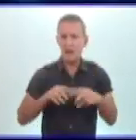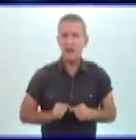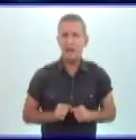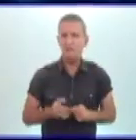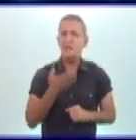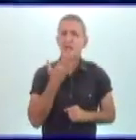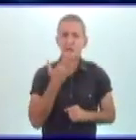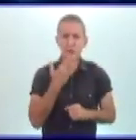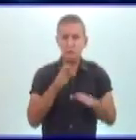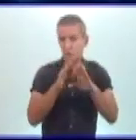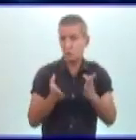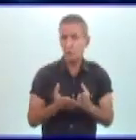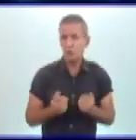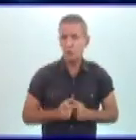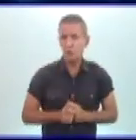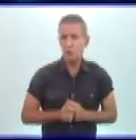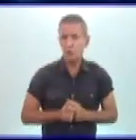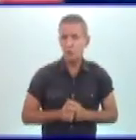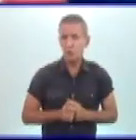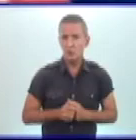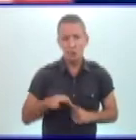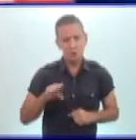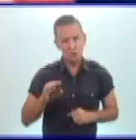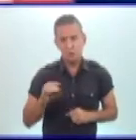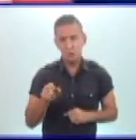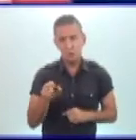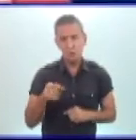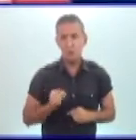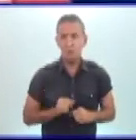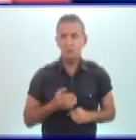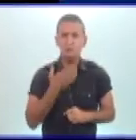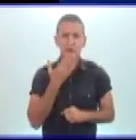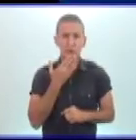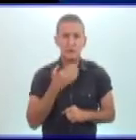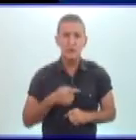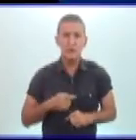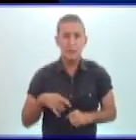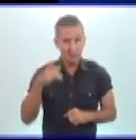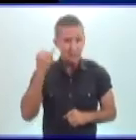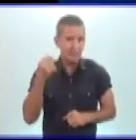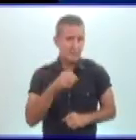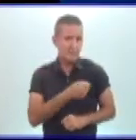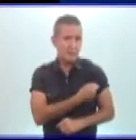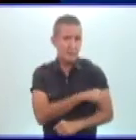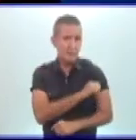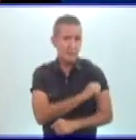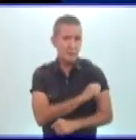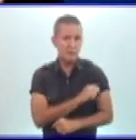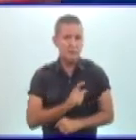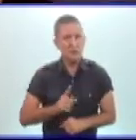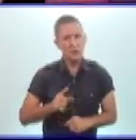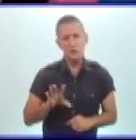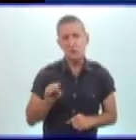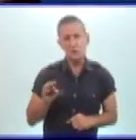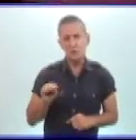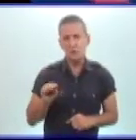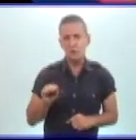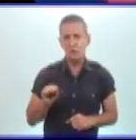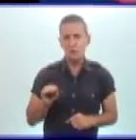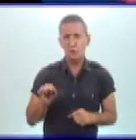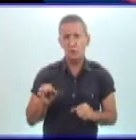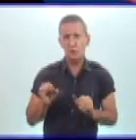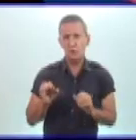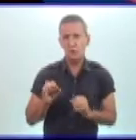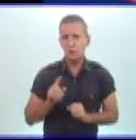¿Salvajes? Bueno, no digo que seas una salvaje. Pero sí mi pueblo. No, Pocahontas, no quise decir eso. Déjame explicarte, por favor. ¡Suelta